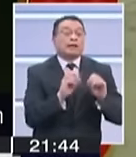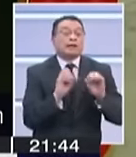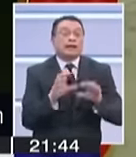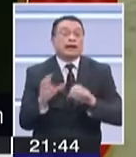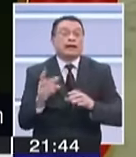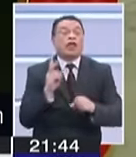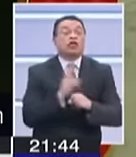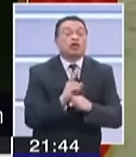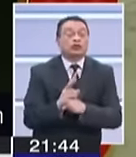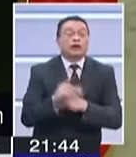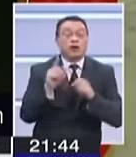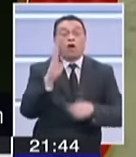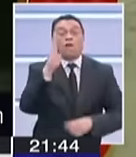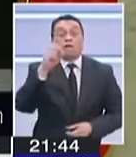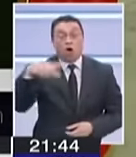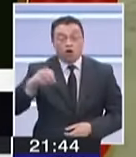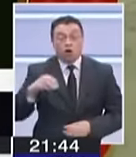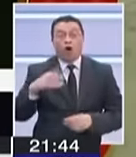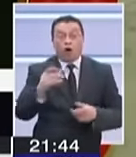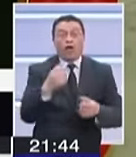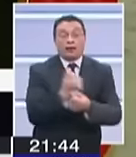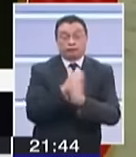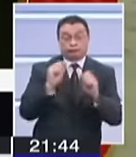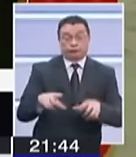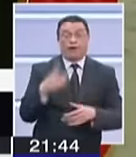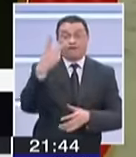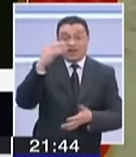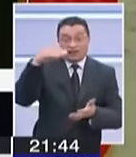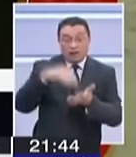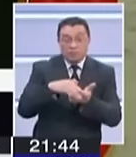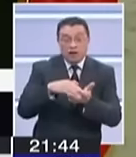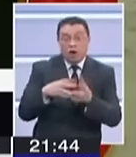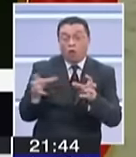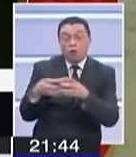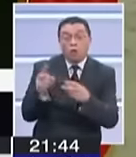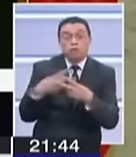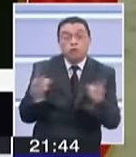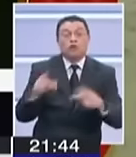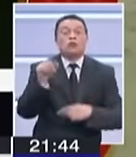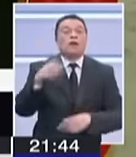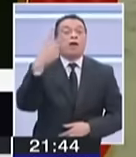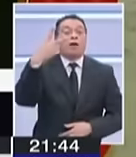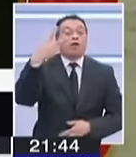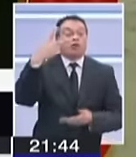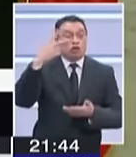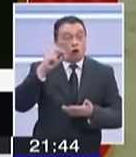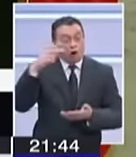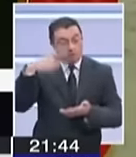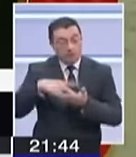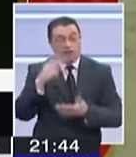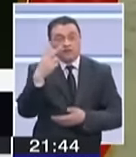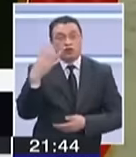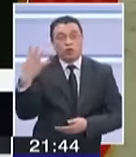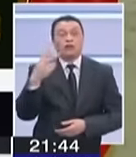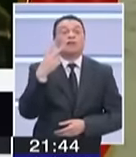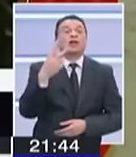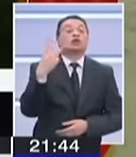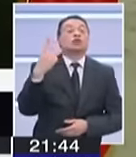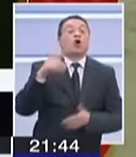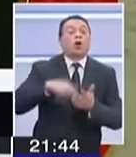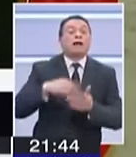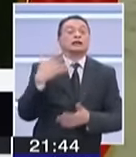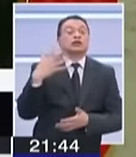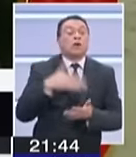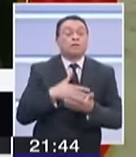¿Para qué digo el bono de incentivo al retiro? 20.000 profesores del sector público, que de aquí al 2024 van a recibir 21,5 millones de